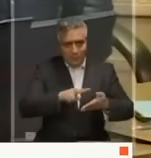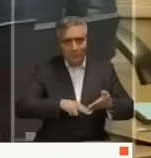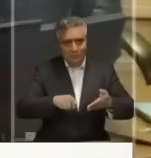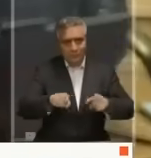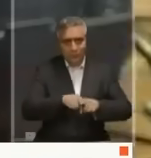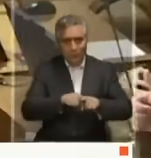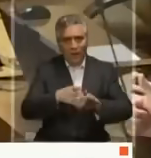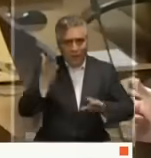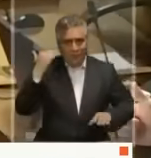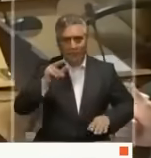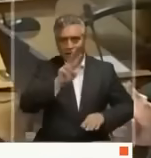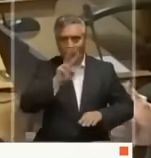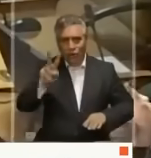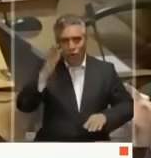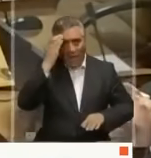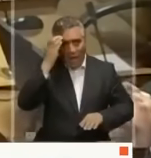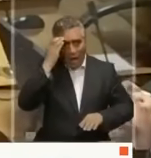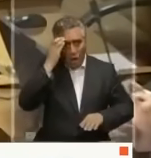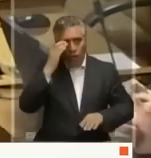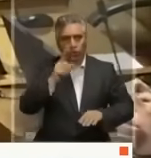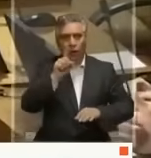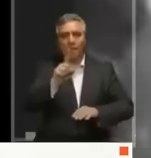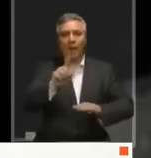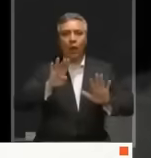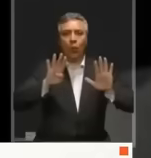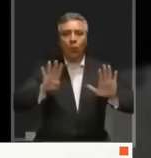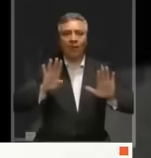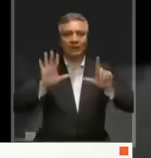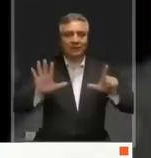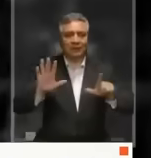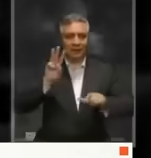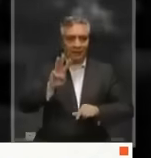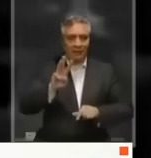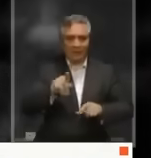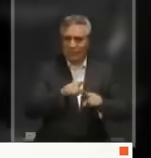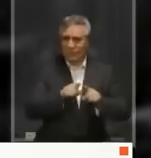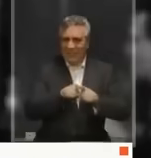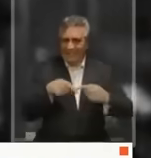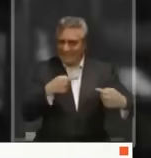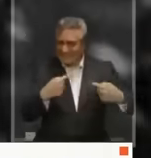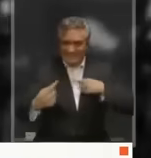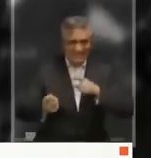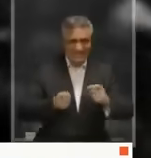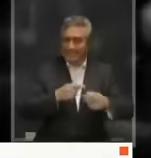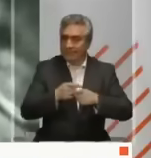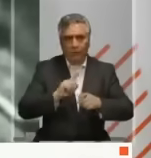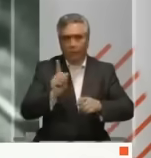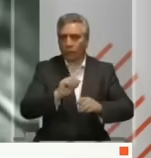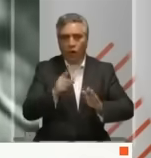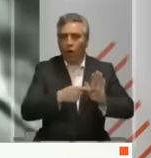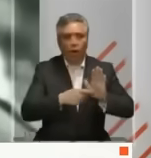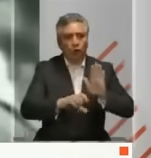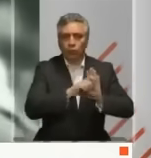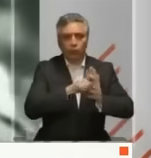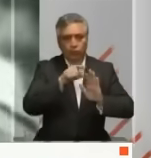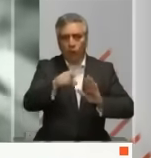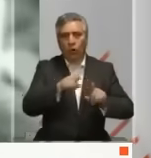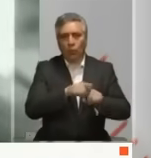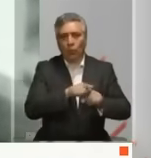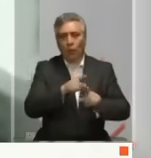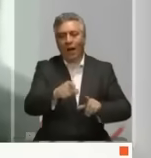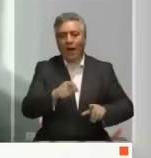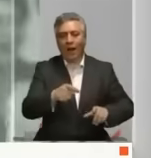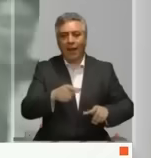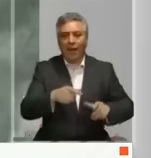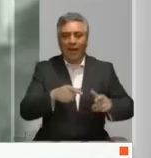del 22 de agosto de 1973, que en medio de una profunda crisis política declaró inconstitucional el gobierno de la Unidad Popular,